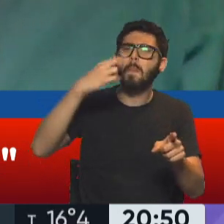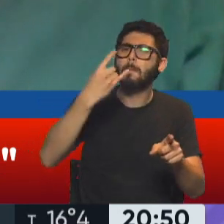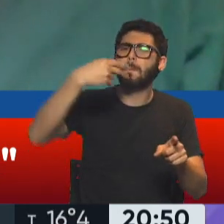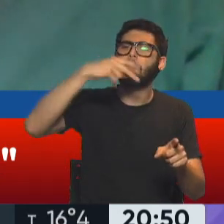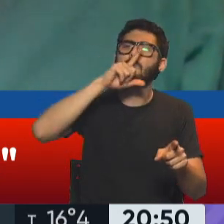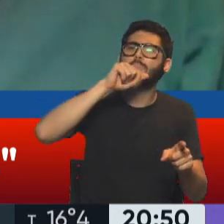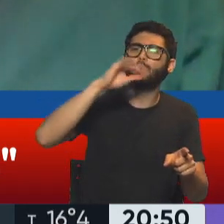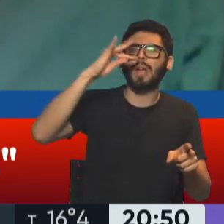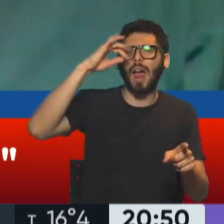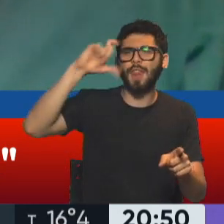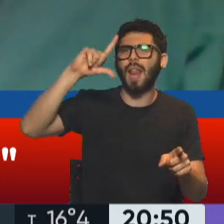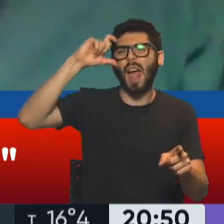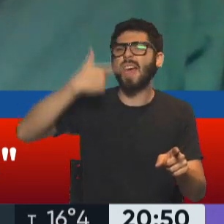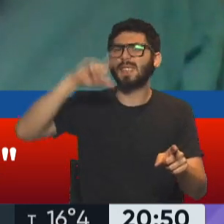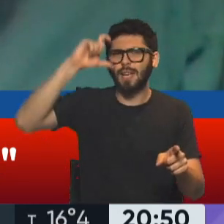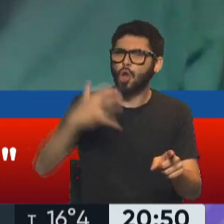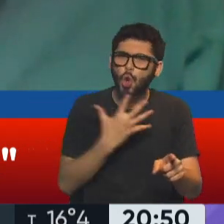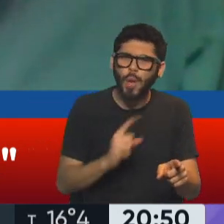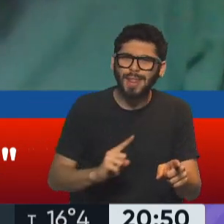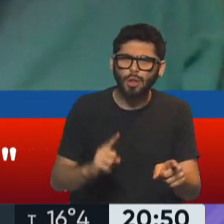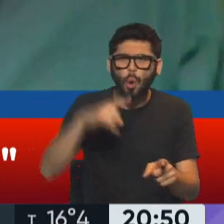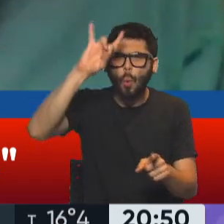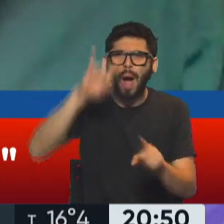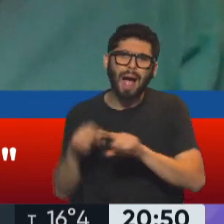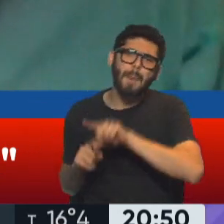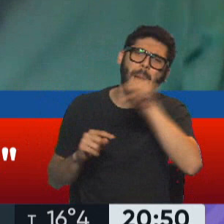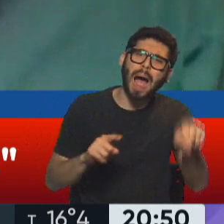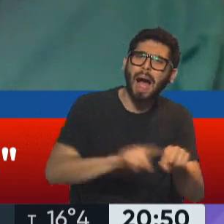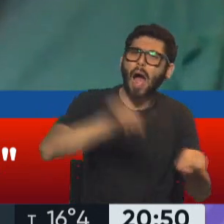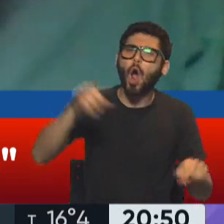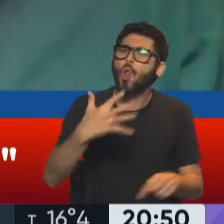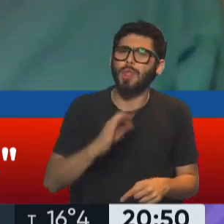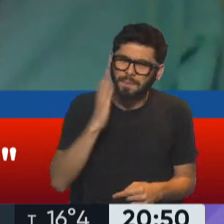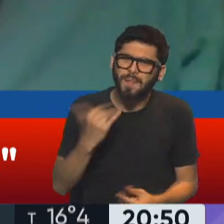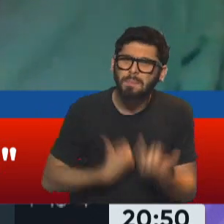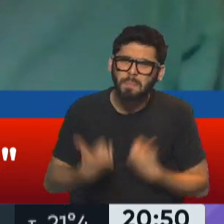ese mecanismo de ir a que pasaran las vacas a Punta del Este. ¿Nos puedes contar?